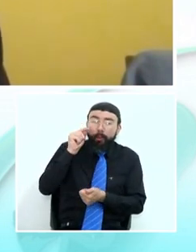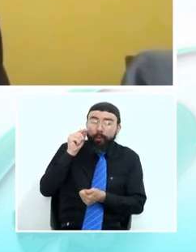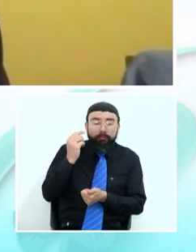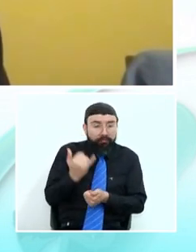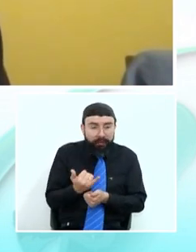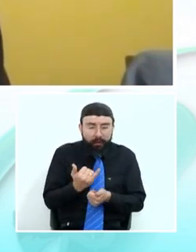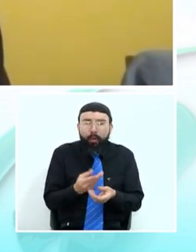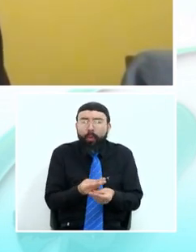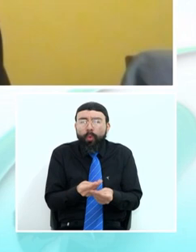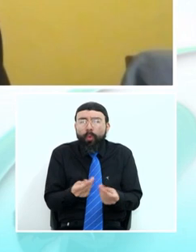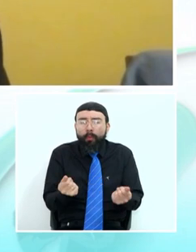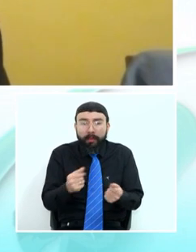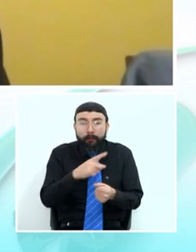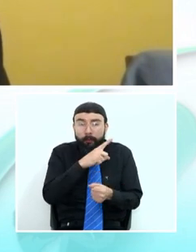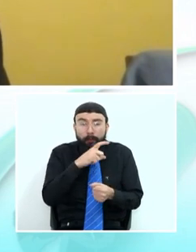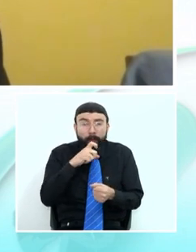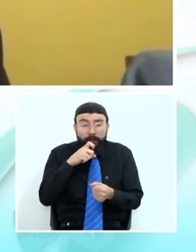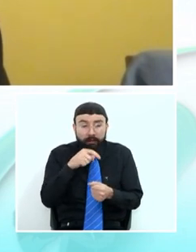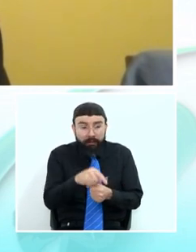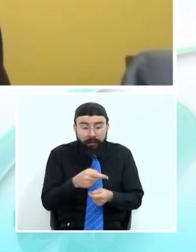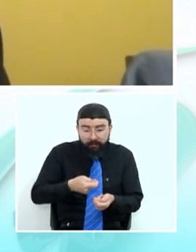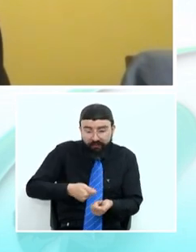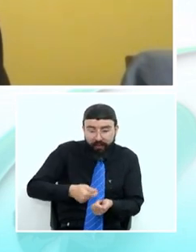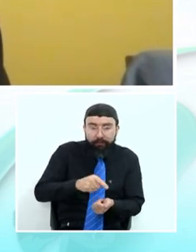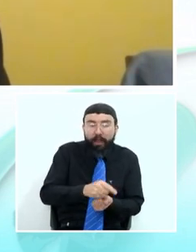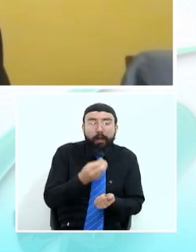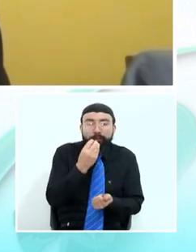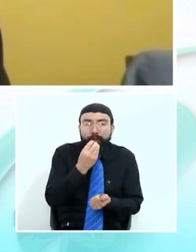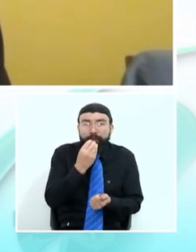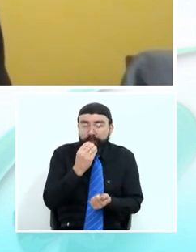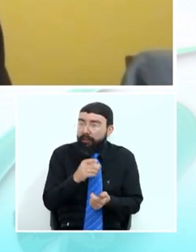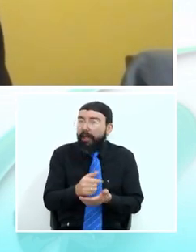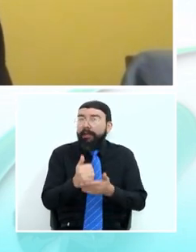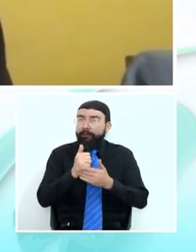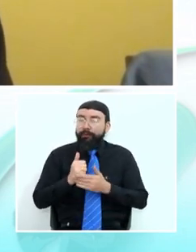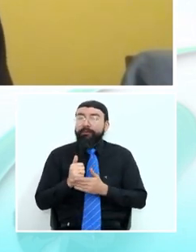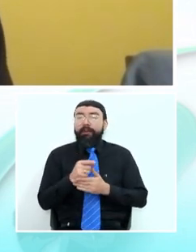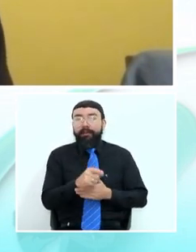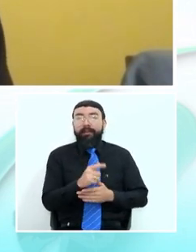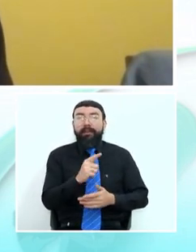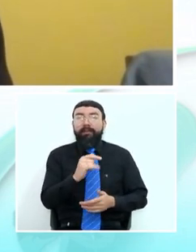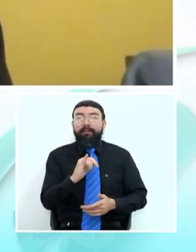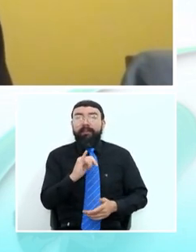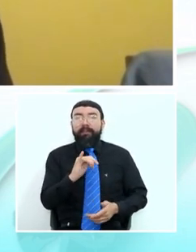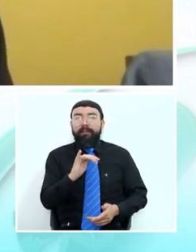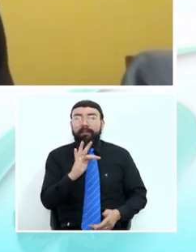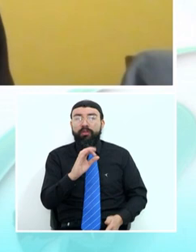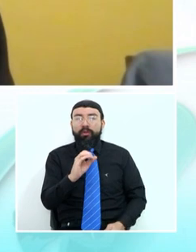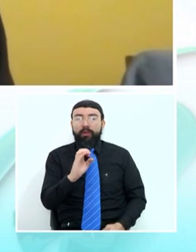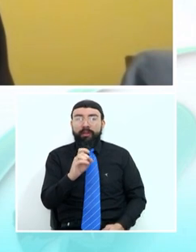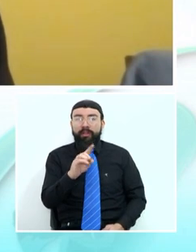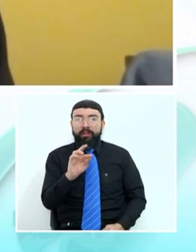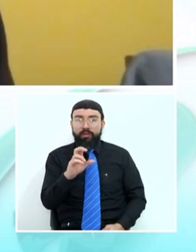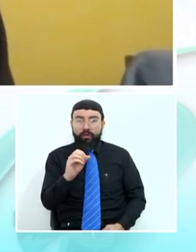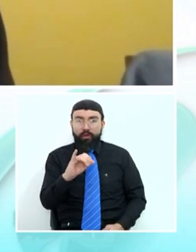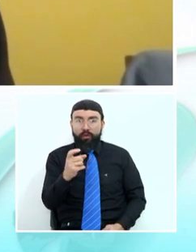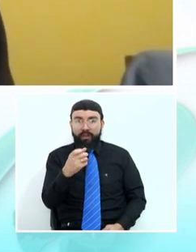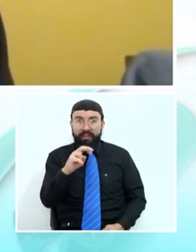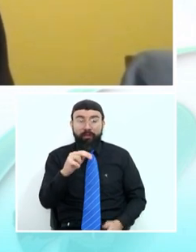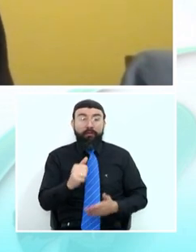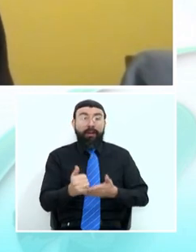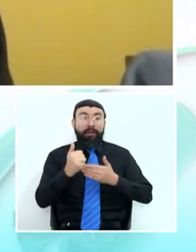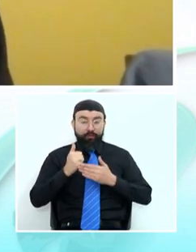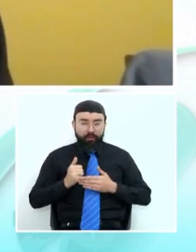la semillita de esa mandarina, fitoestrógenos, ahí está para los calores de la menopausia. Pero ¿cuántas semillas? Sí. Lo